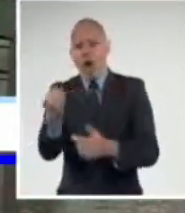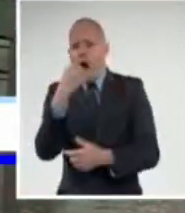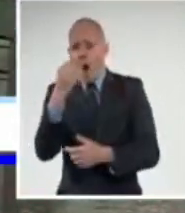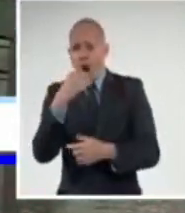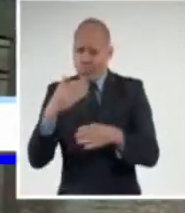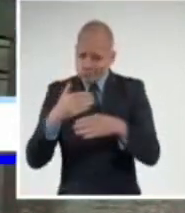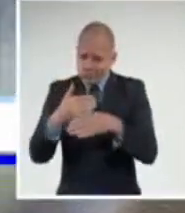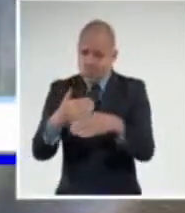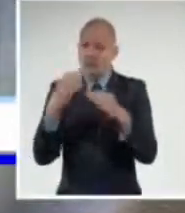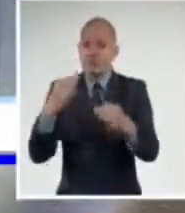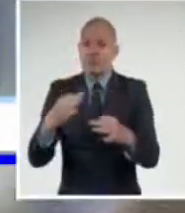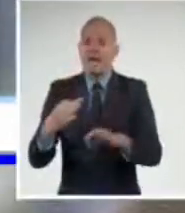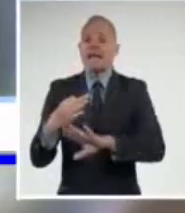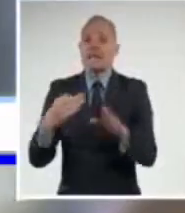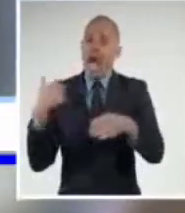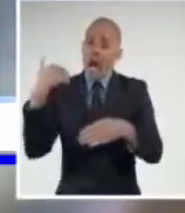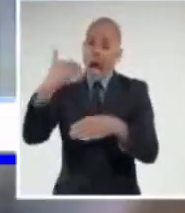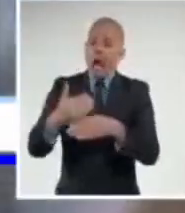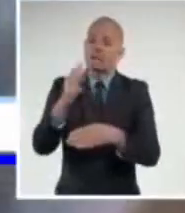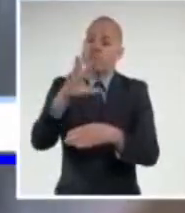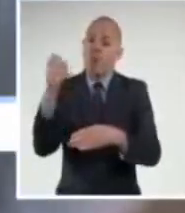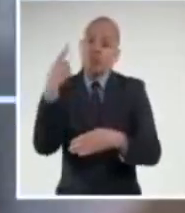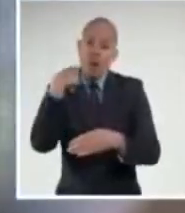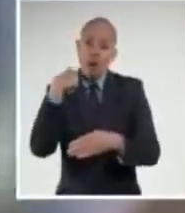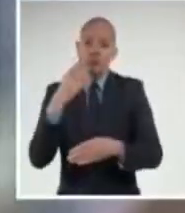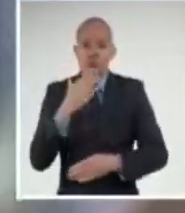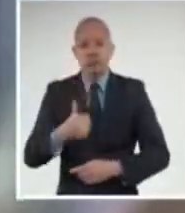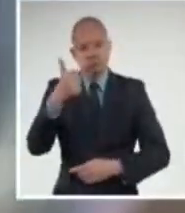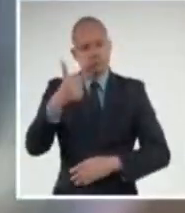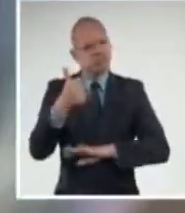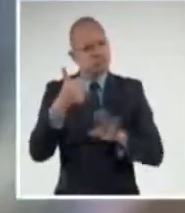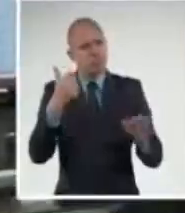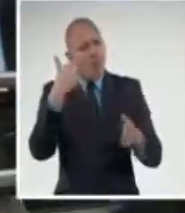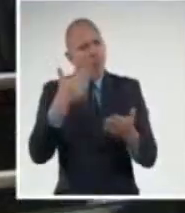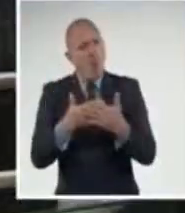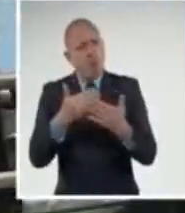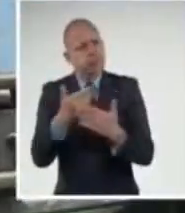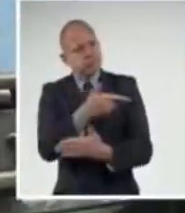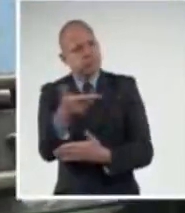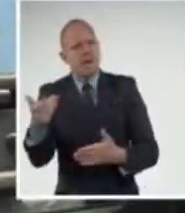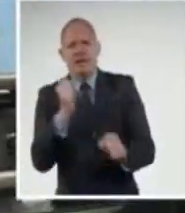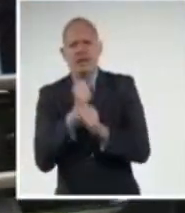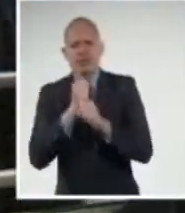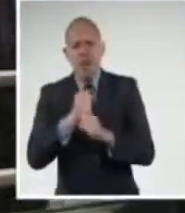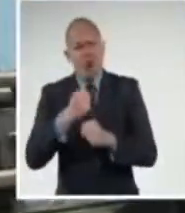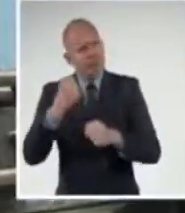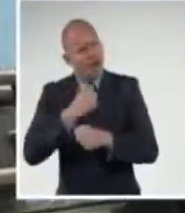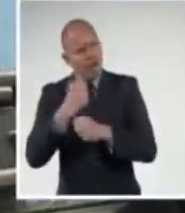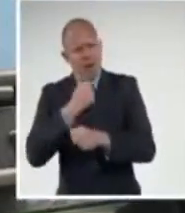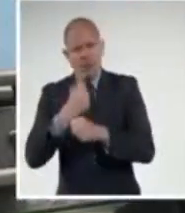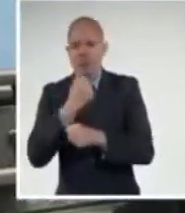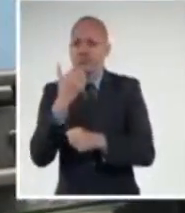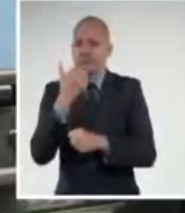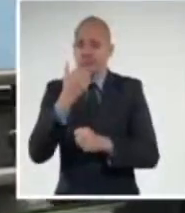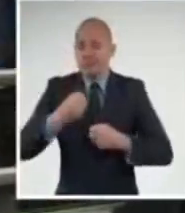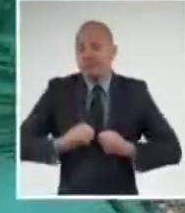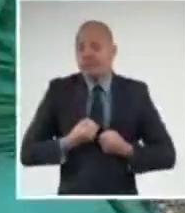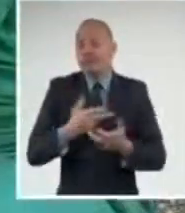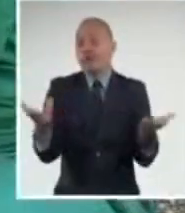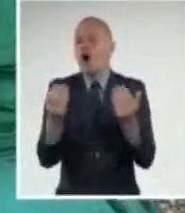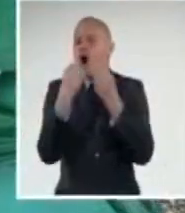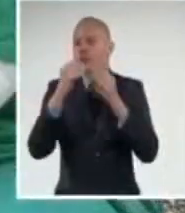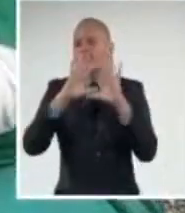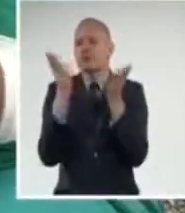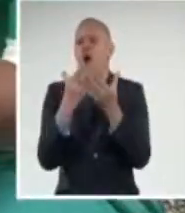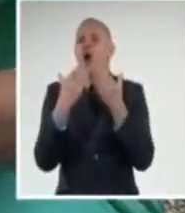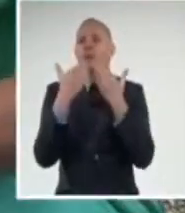de dificultades como la pandemia y el recrudecimiento del bloqueo, existen los deseos y alternativas para servir al pueblo. Así